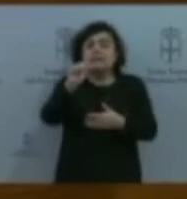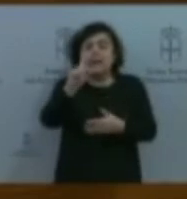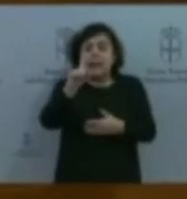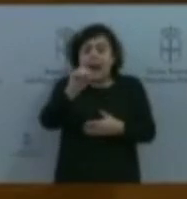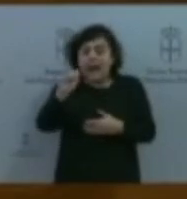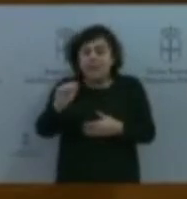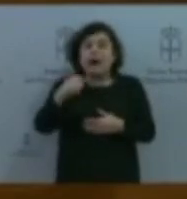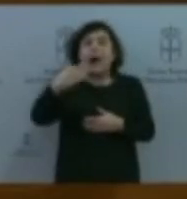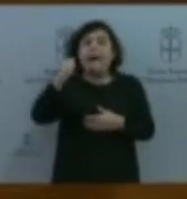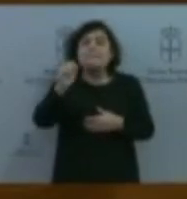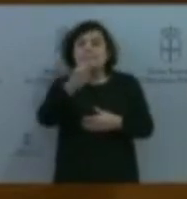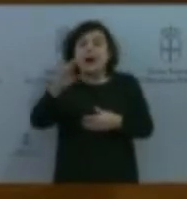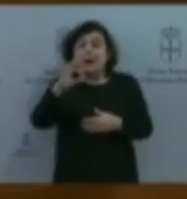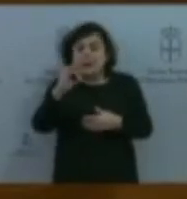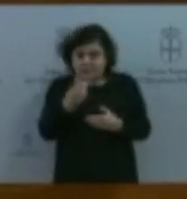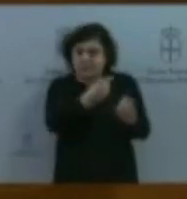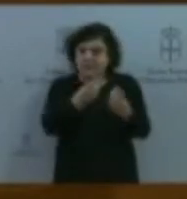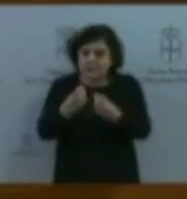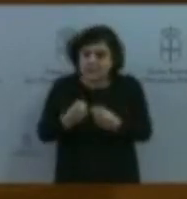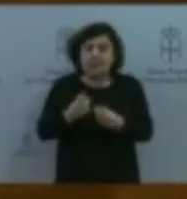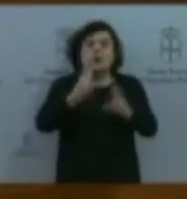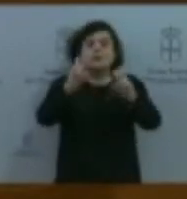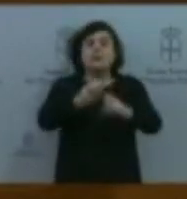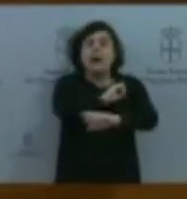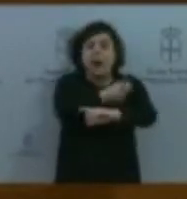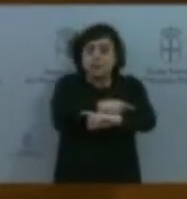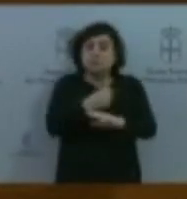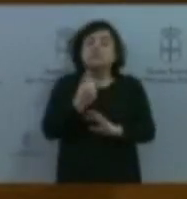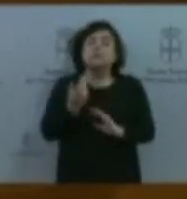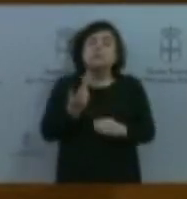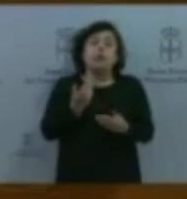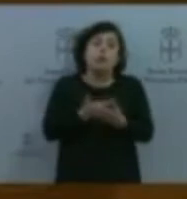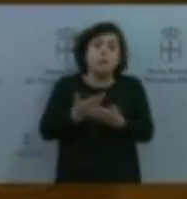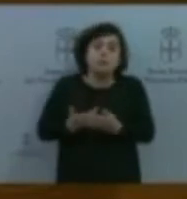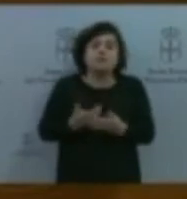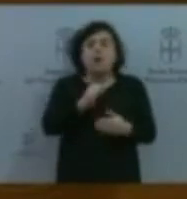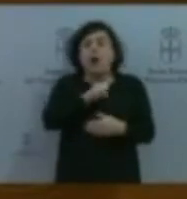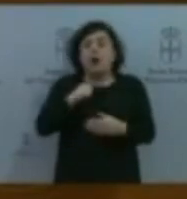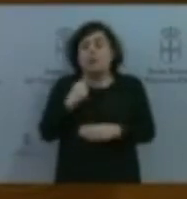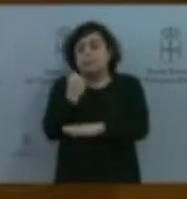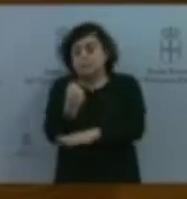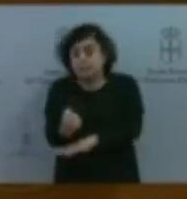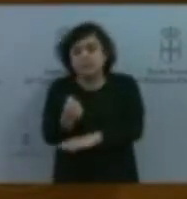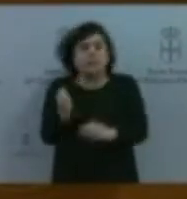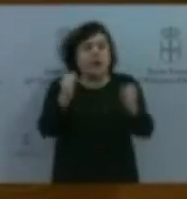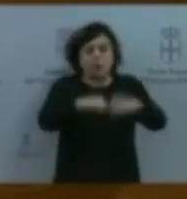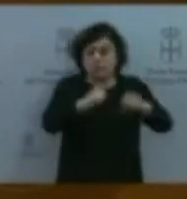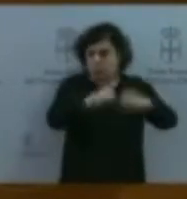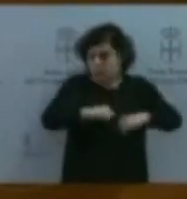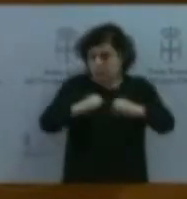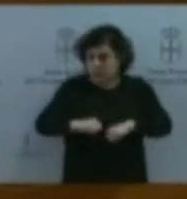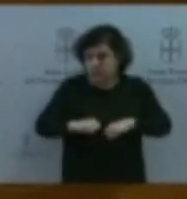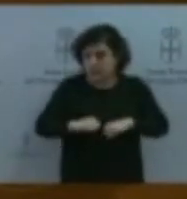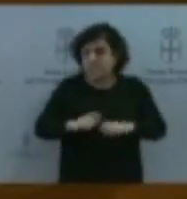ámbito deportivo, apoyo a autónomos, bueno, todo eso estamos de acuerdo. En contra, lo decía ahora, propuesta de la